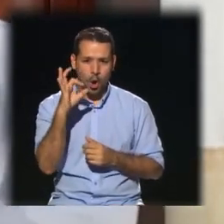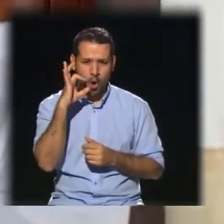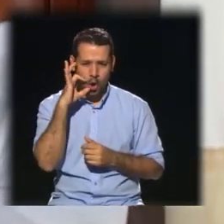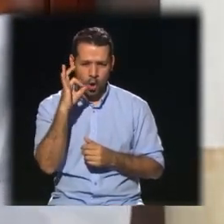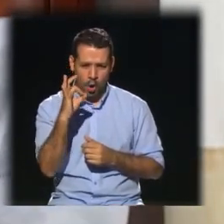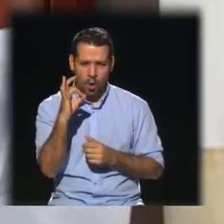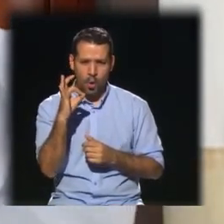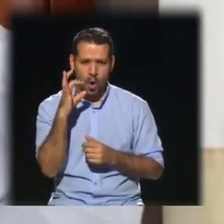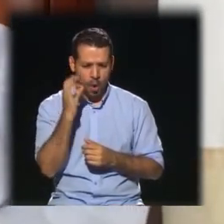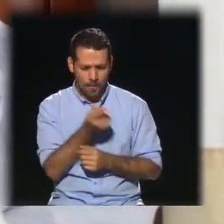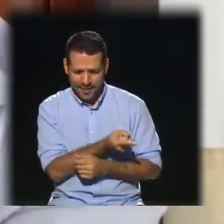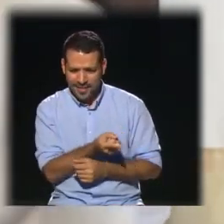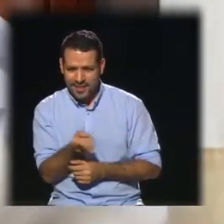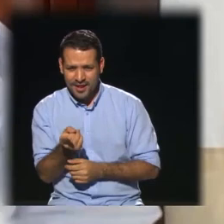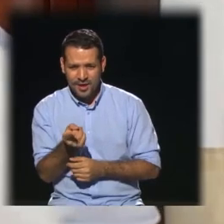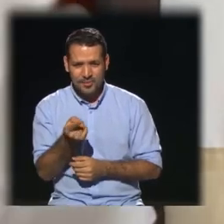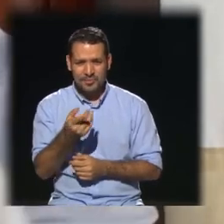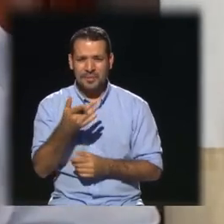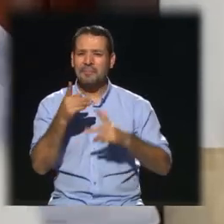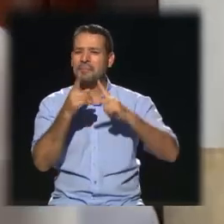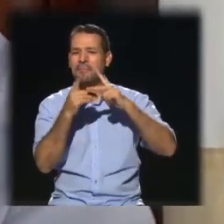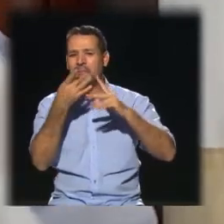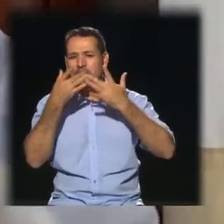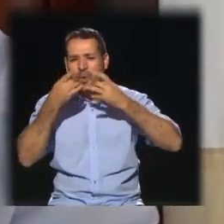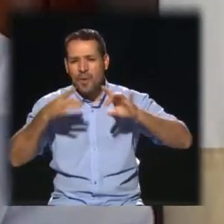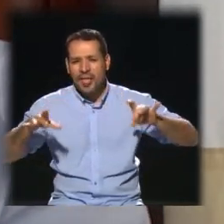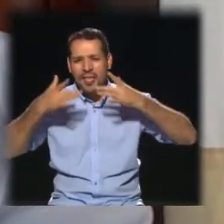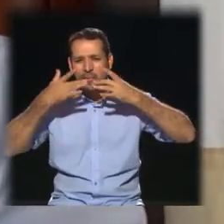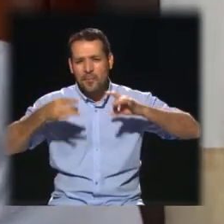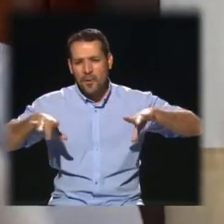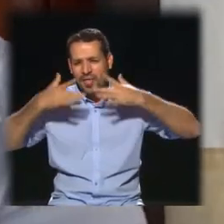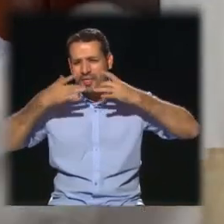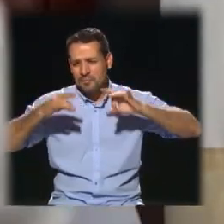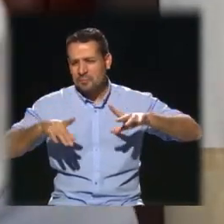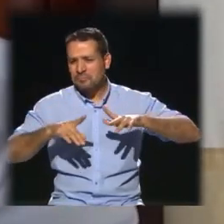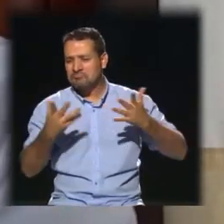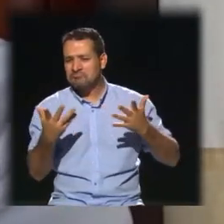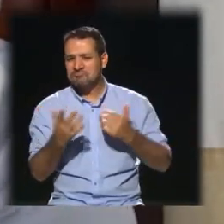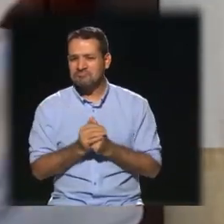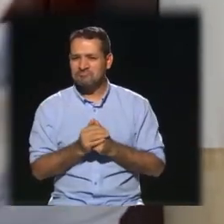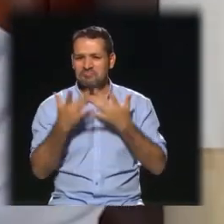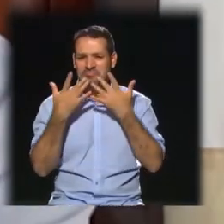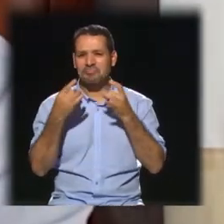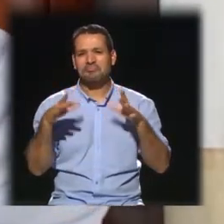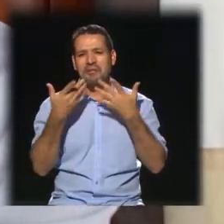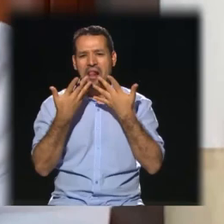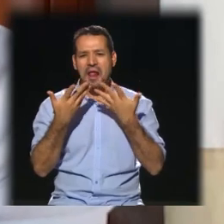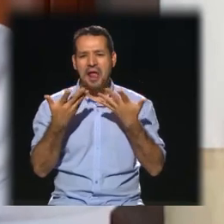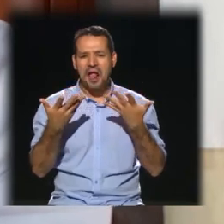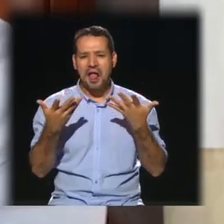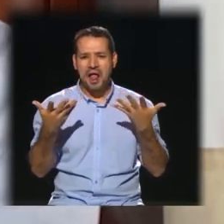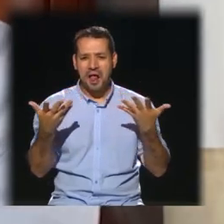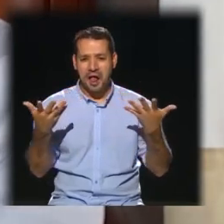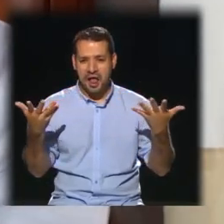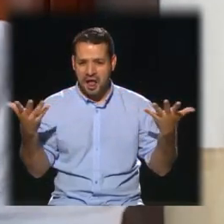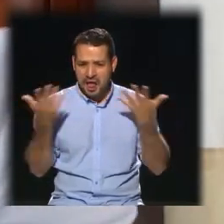del hombre de paja. Uy, no me hables del hombre de paja, que yo soy un hombre de peluche. ¡Ah! Bueno, no tan títere como otros. Bueno, te voy a